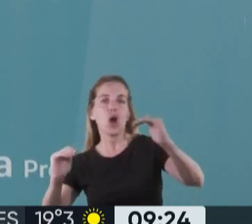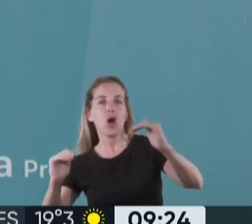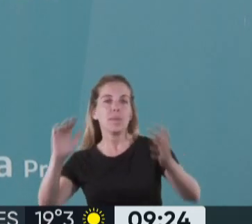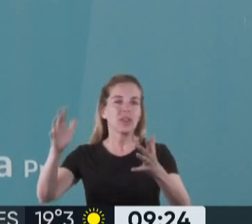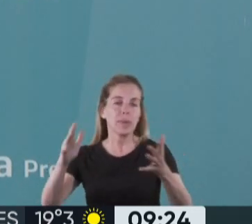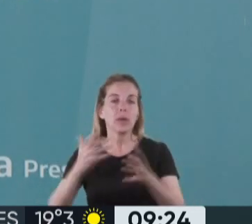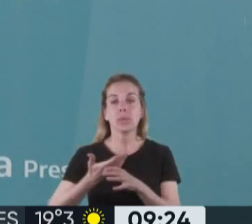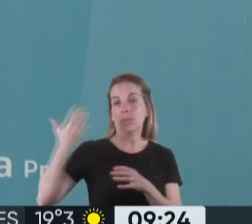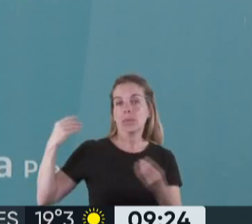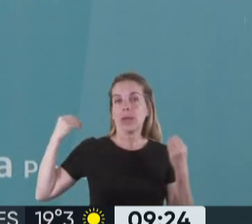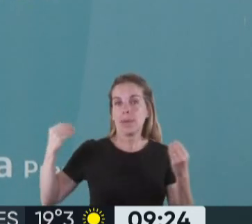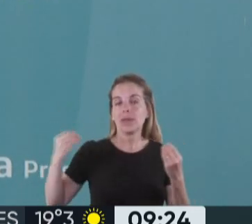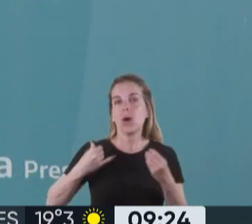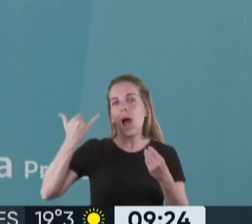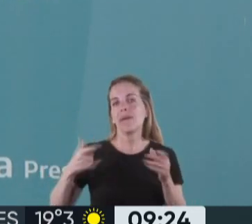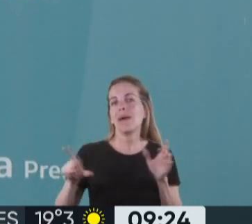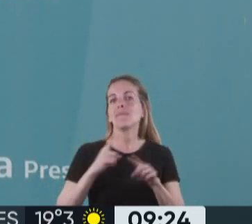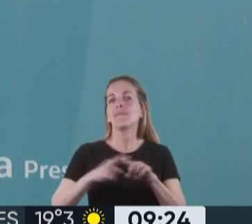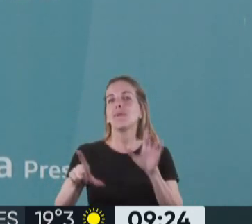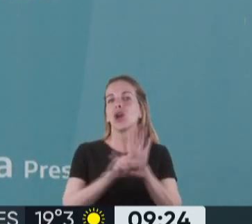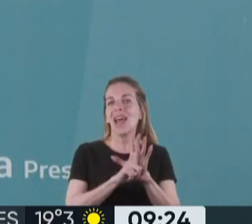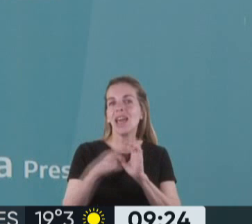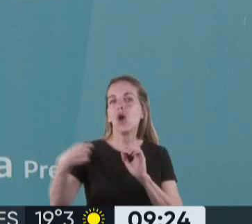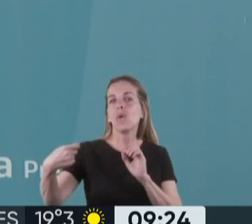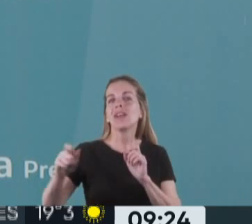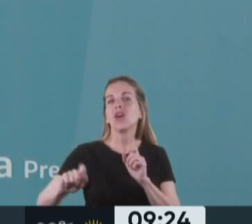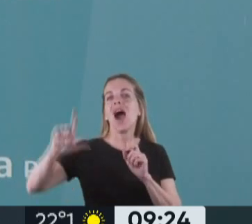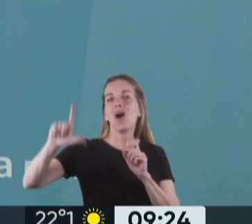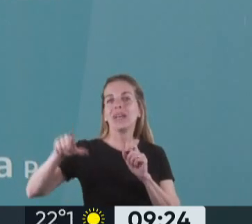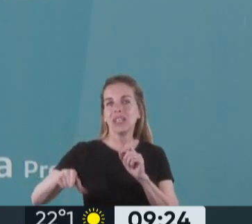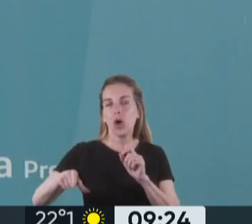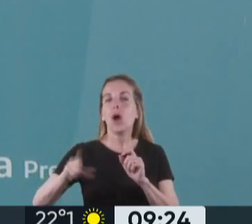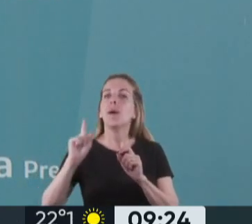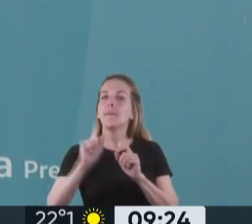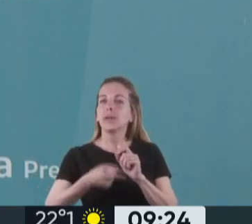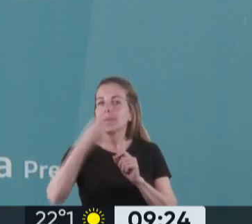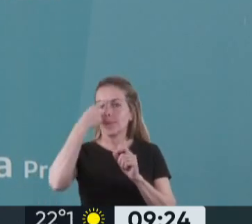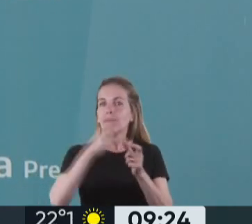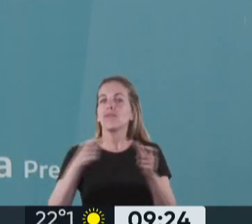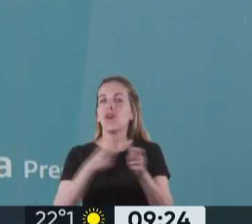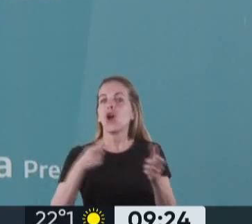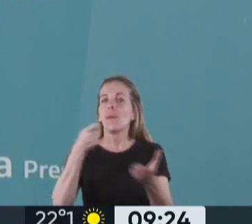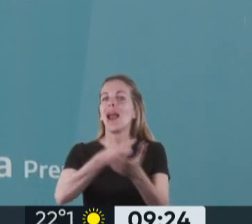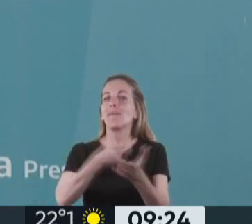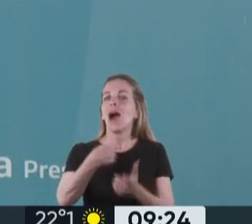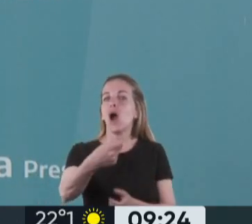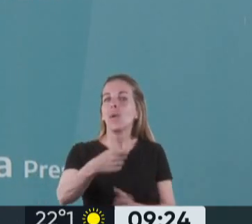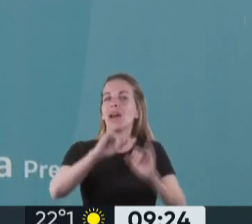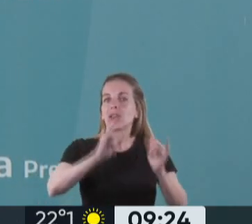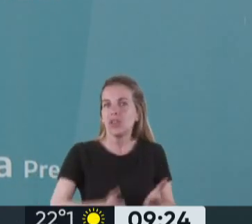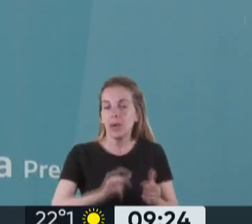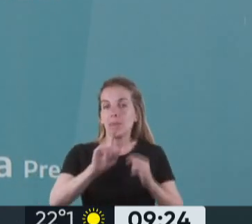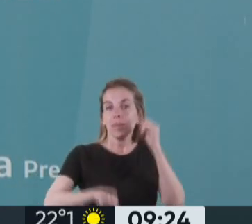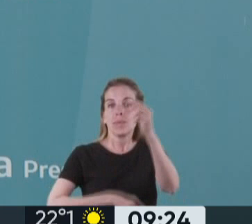el aumento que correspondía por la movilidad jubilatoria. Se implementó algún tipo de otra ayuda. Esperemos cuando se venza la